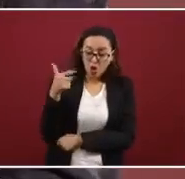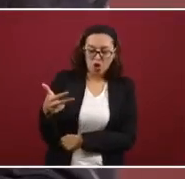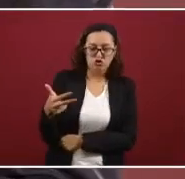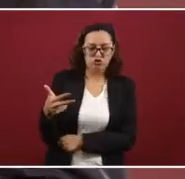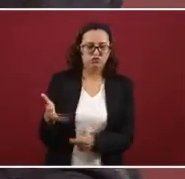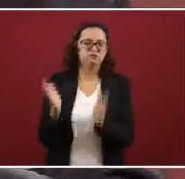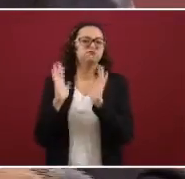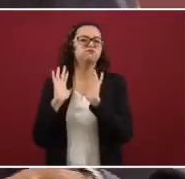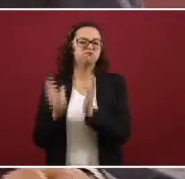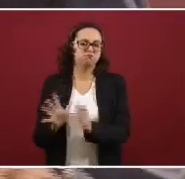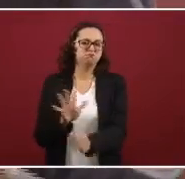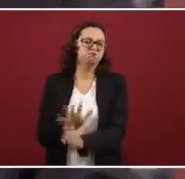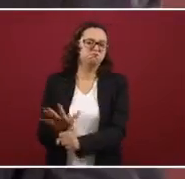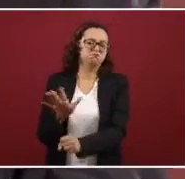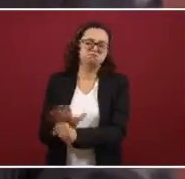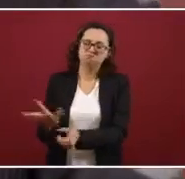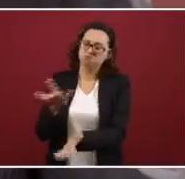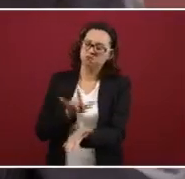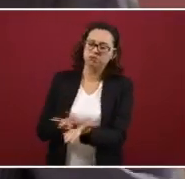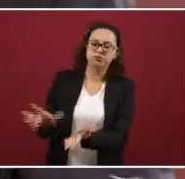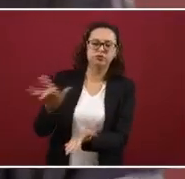Entonces, todo esto